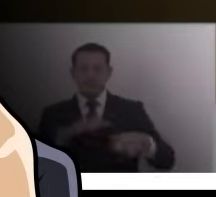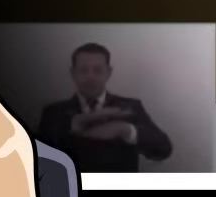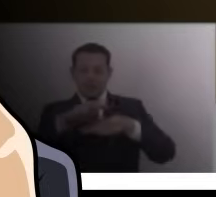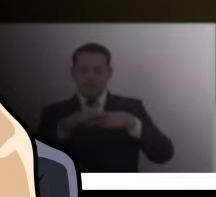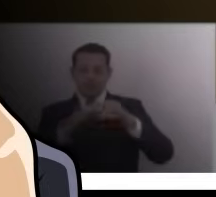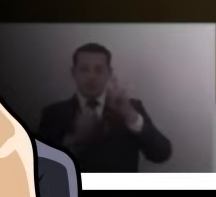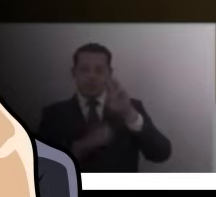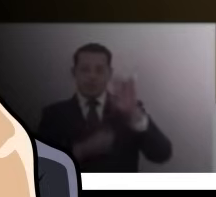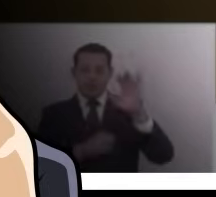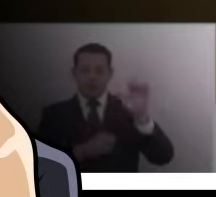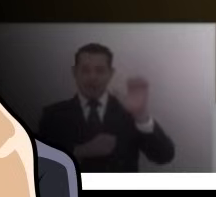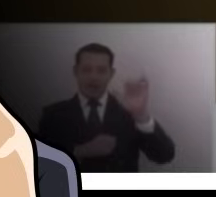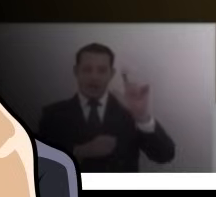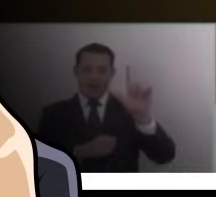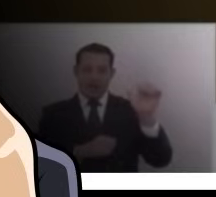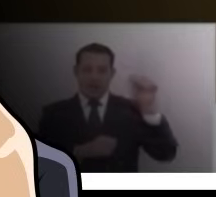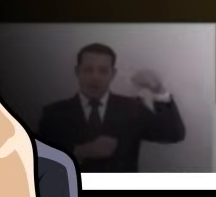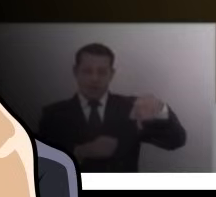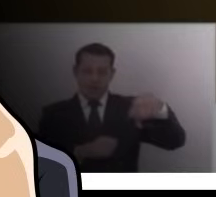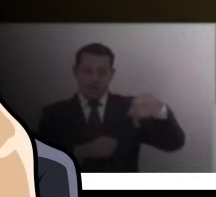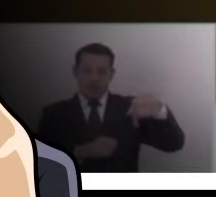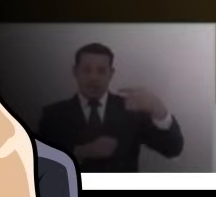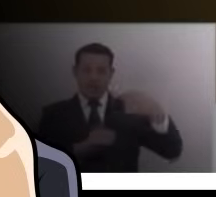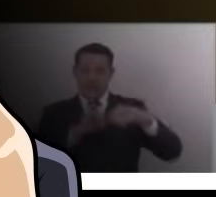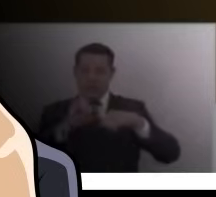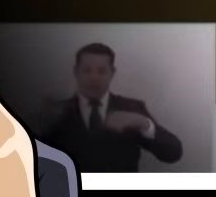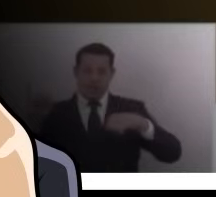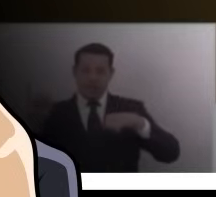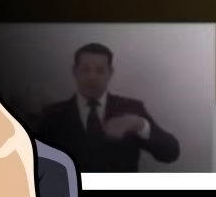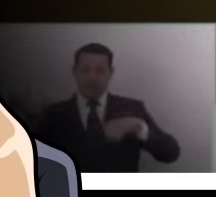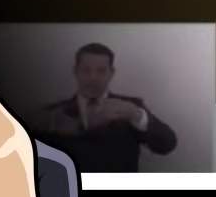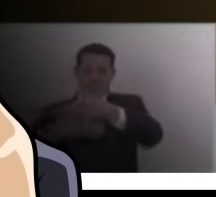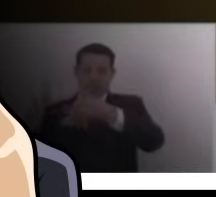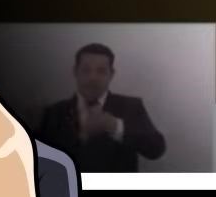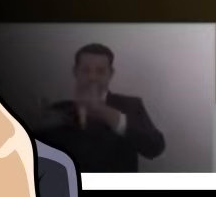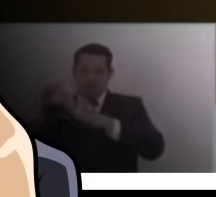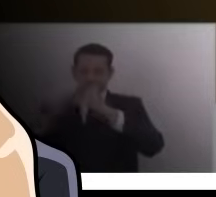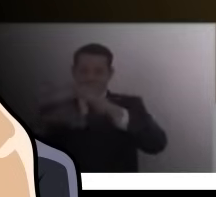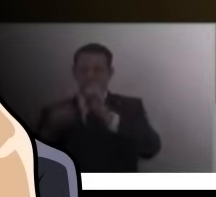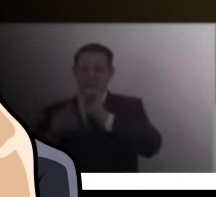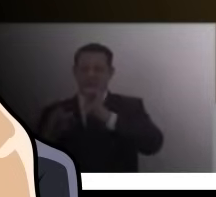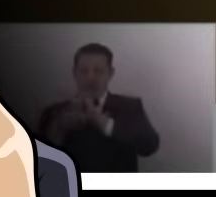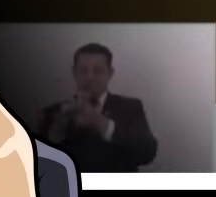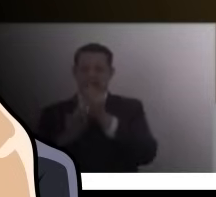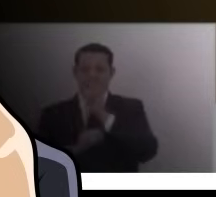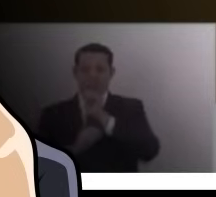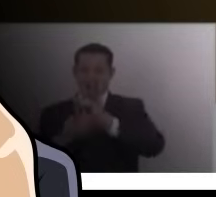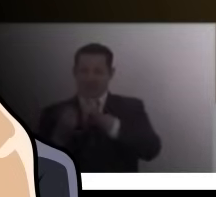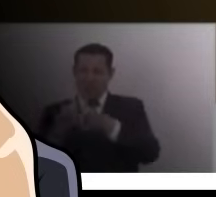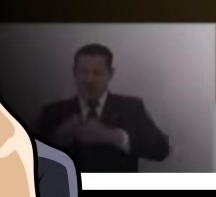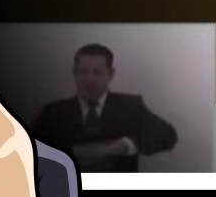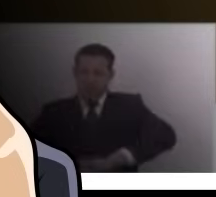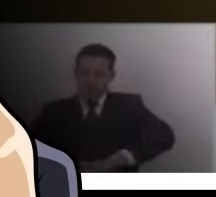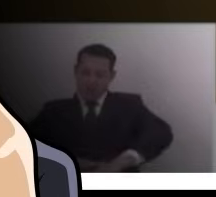el Salón Prudencia Ayala, que está ahora a mi izquierda también. Remodelamos los baños, cambiamos